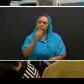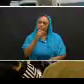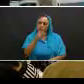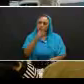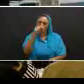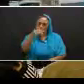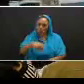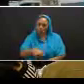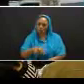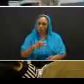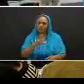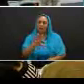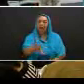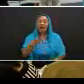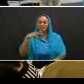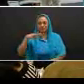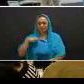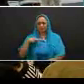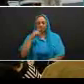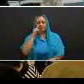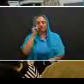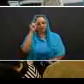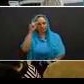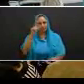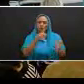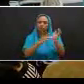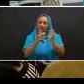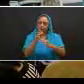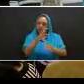Dios es un Dios de oportunidades.